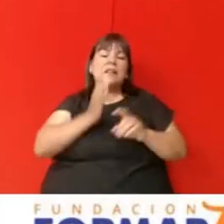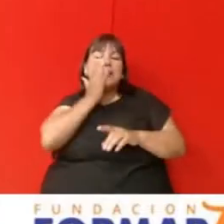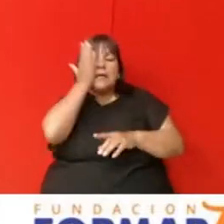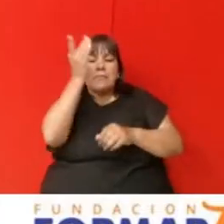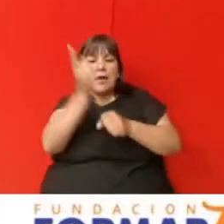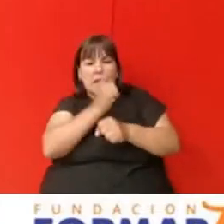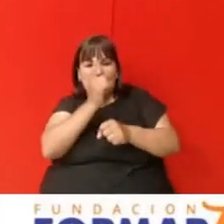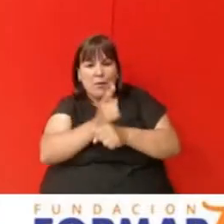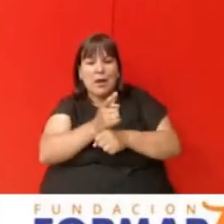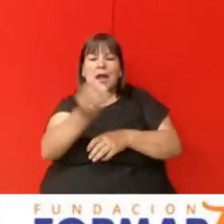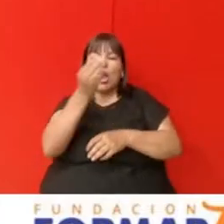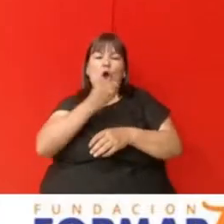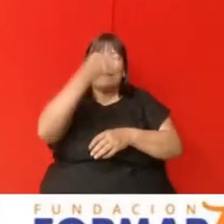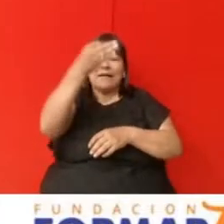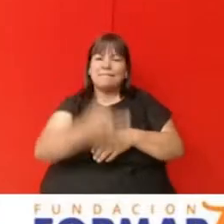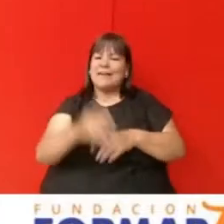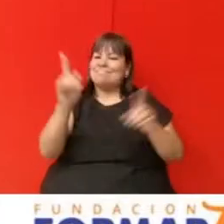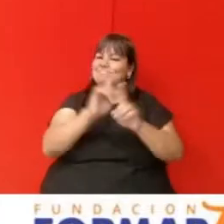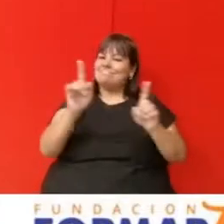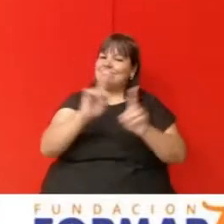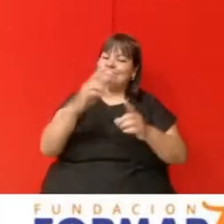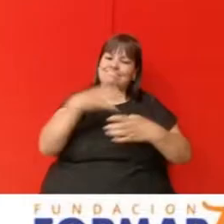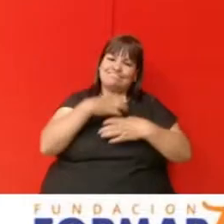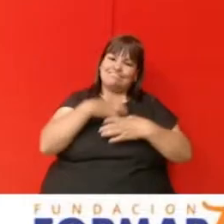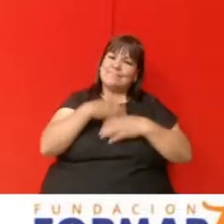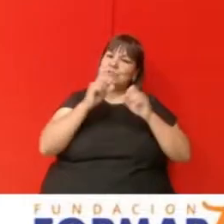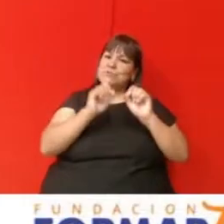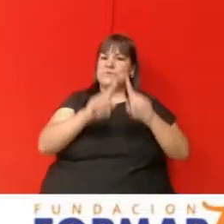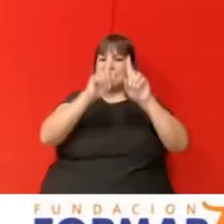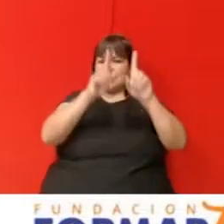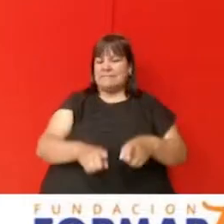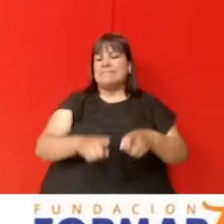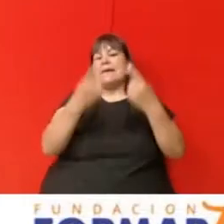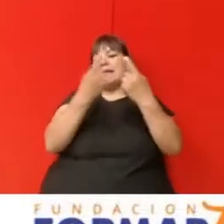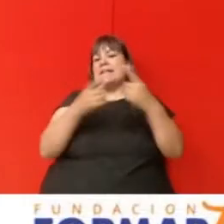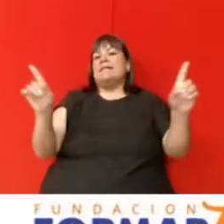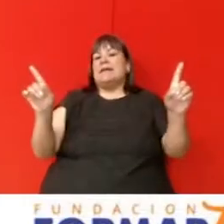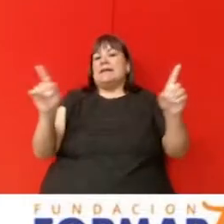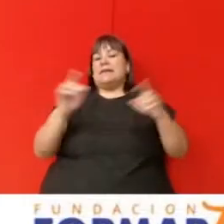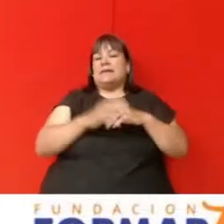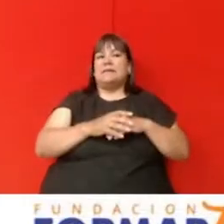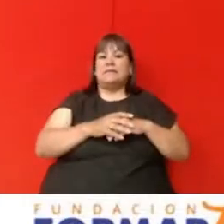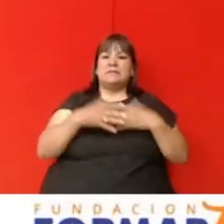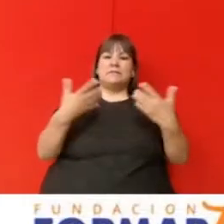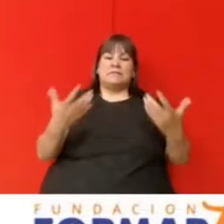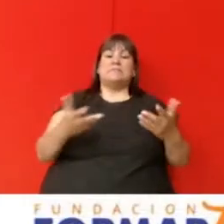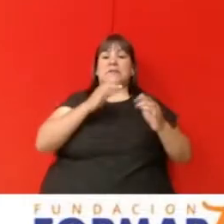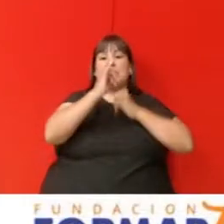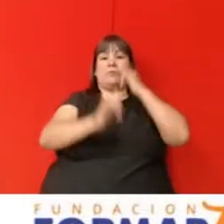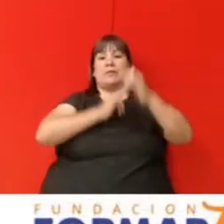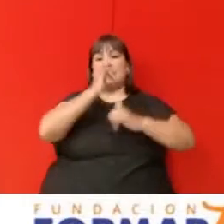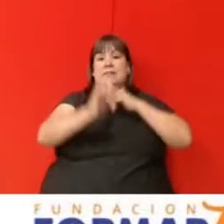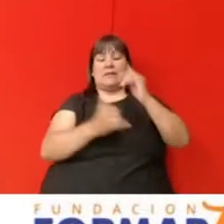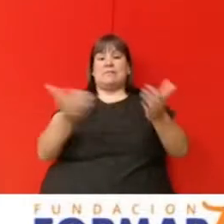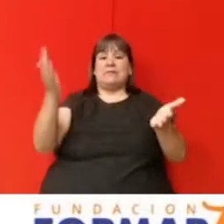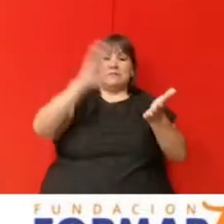de conducta. Y estos síntomas, bueno, estos son muchas veces los que yo les contaba al principio, que es la problemática